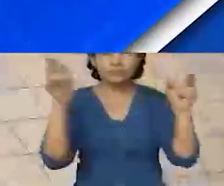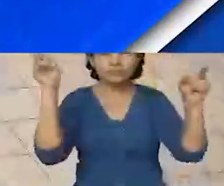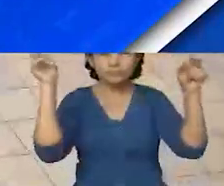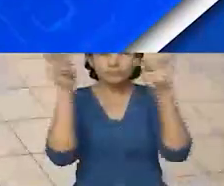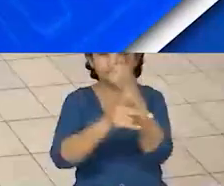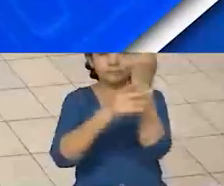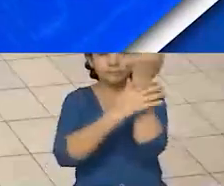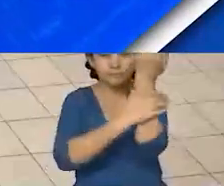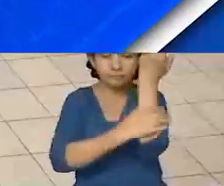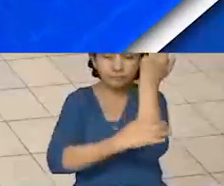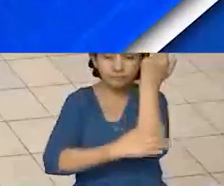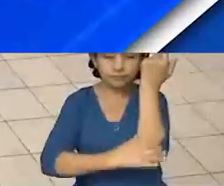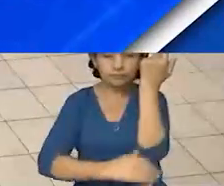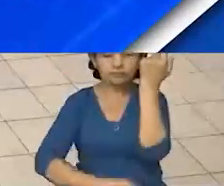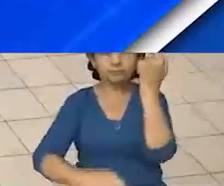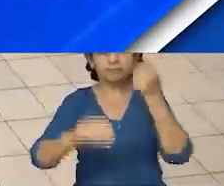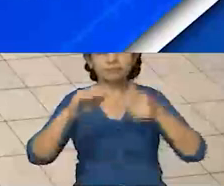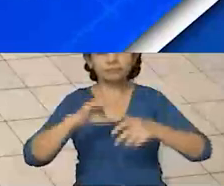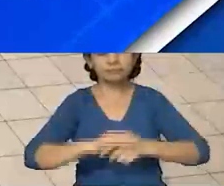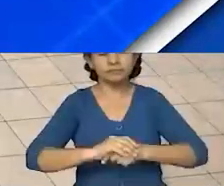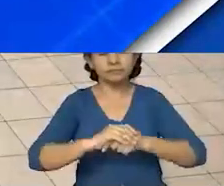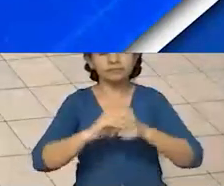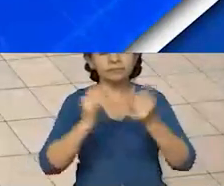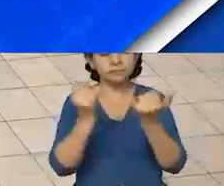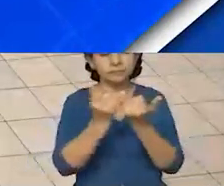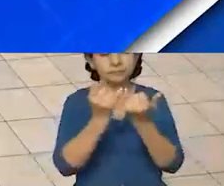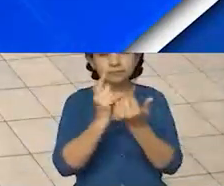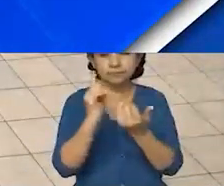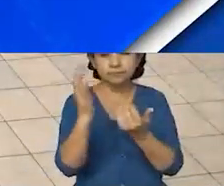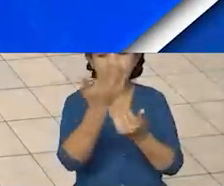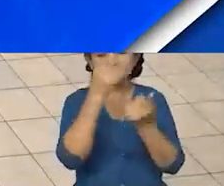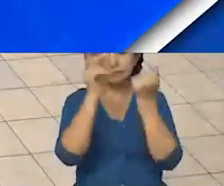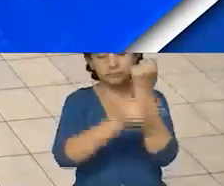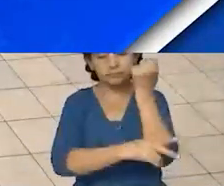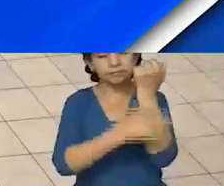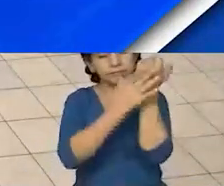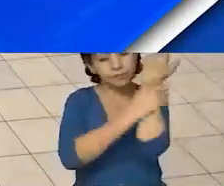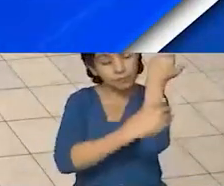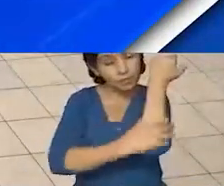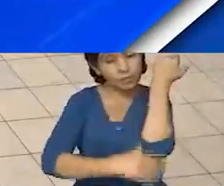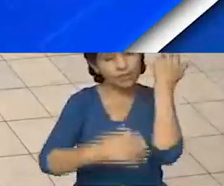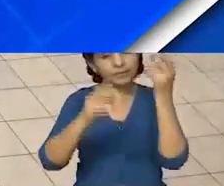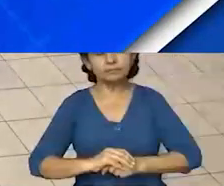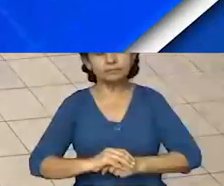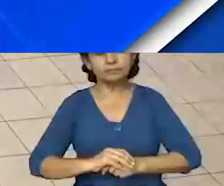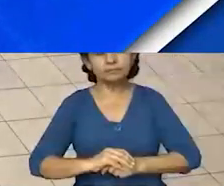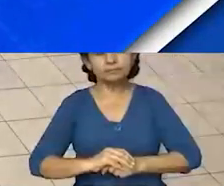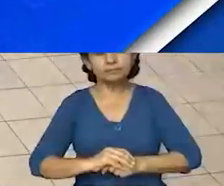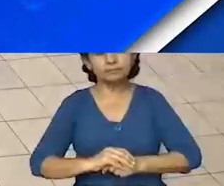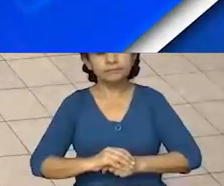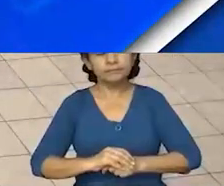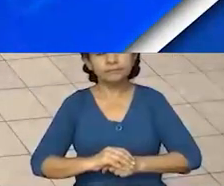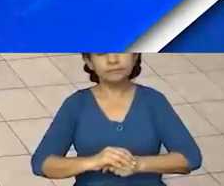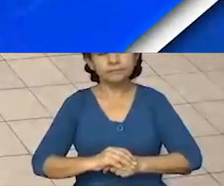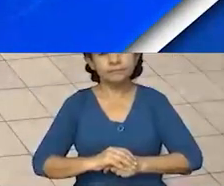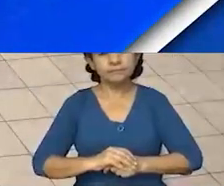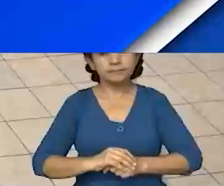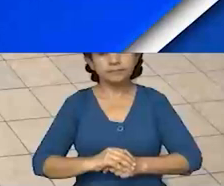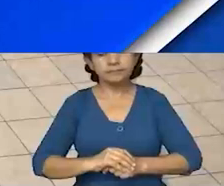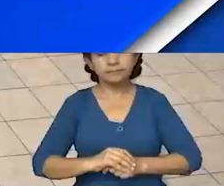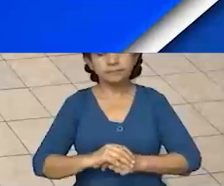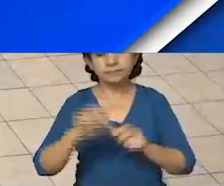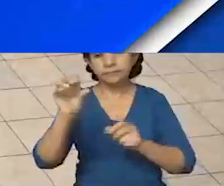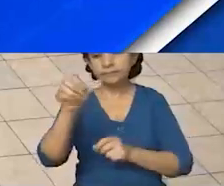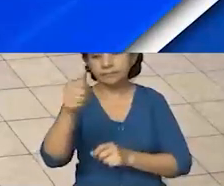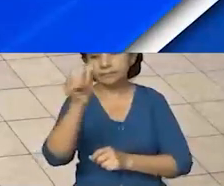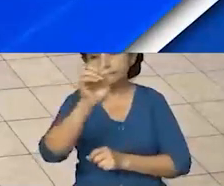extrema y la reducción de la pobreza general que se aplica desde el 2007. El presupuesto general